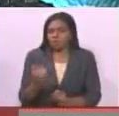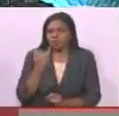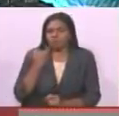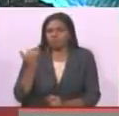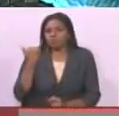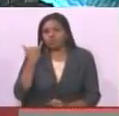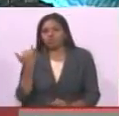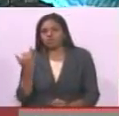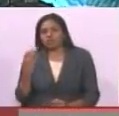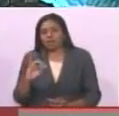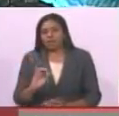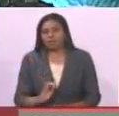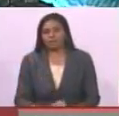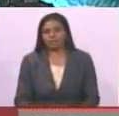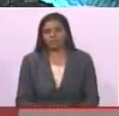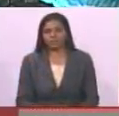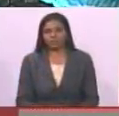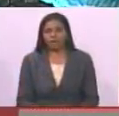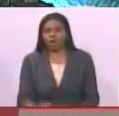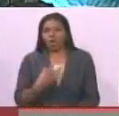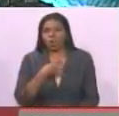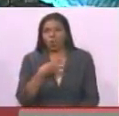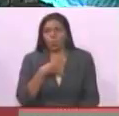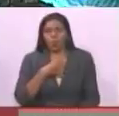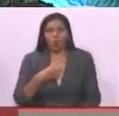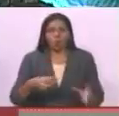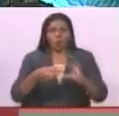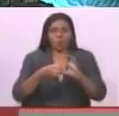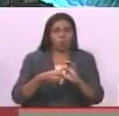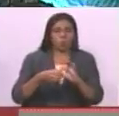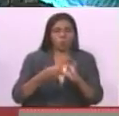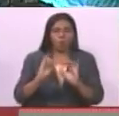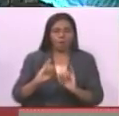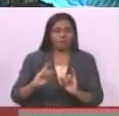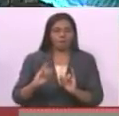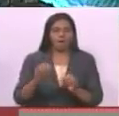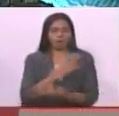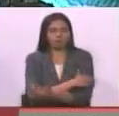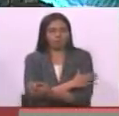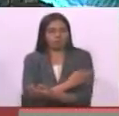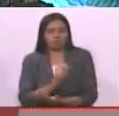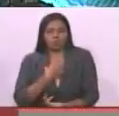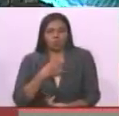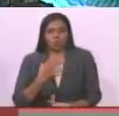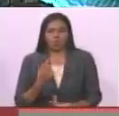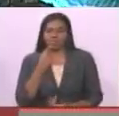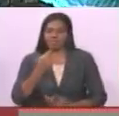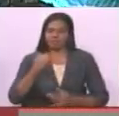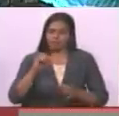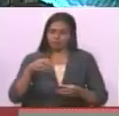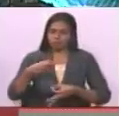Un gran incapaz que no has podido unir a la oposición venezolana. Dice aquí,